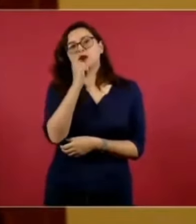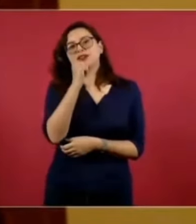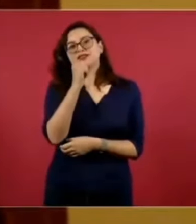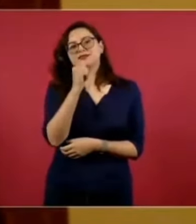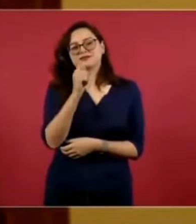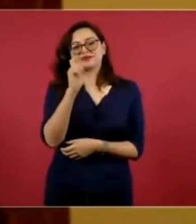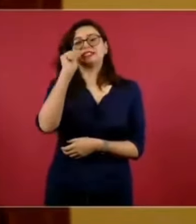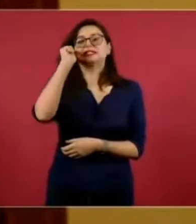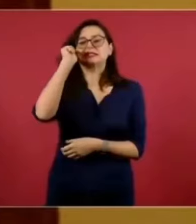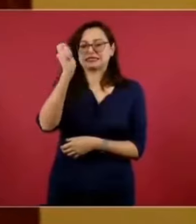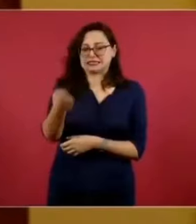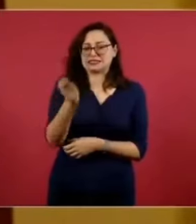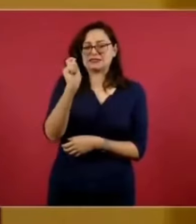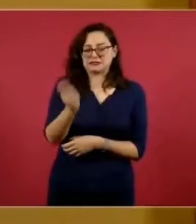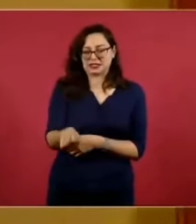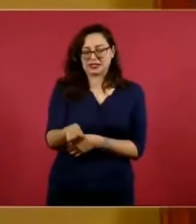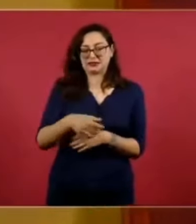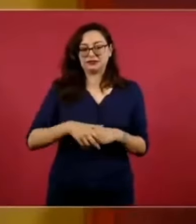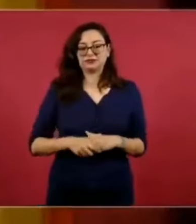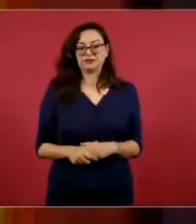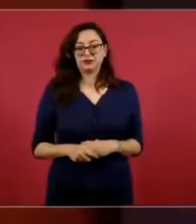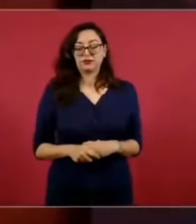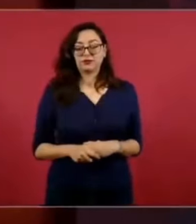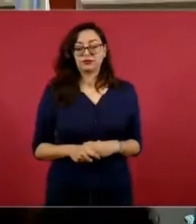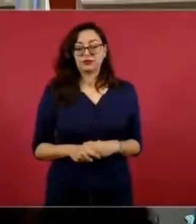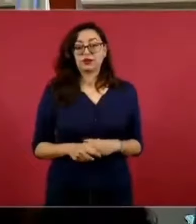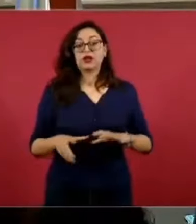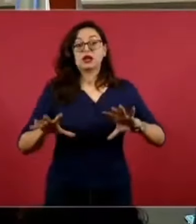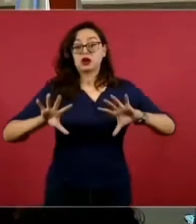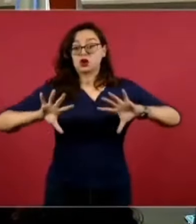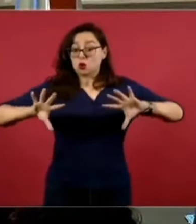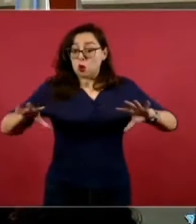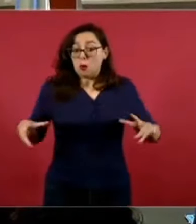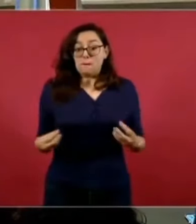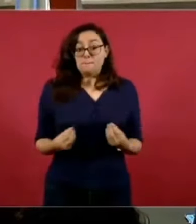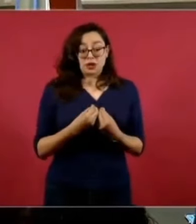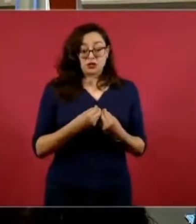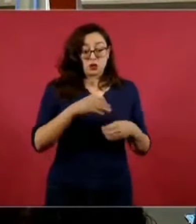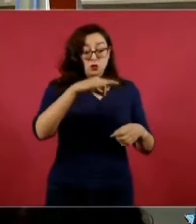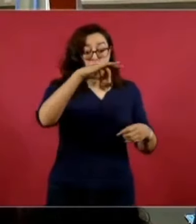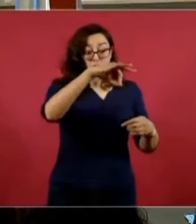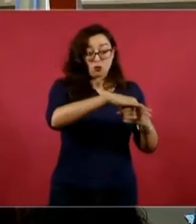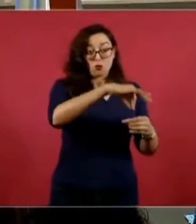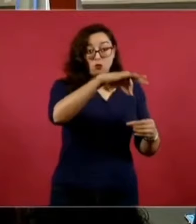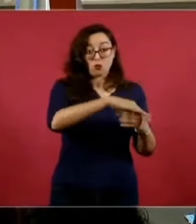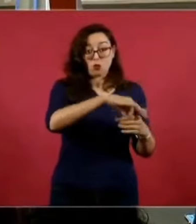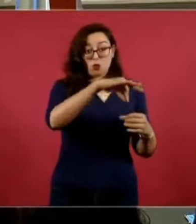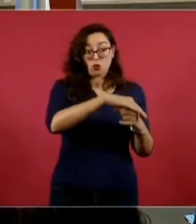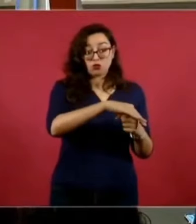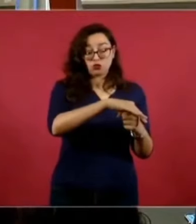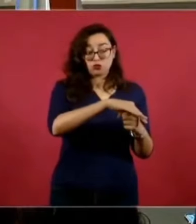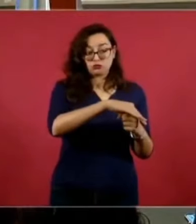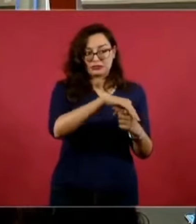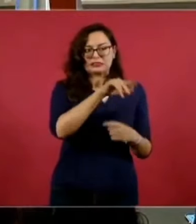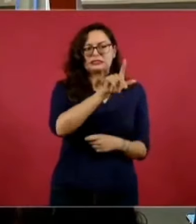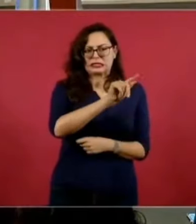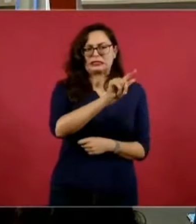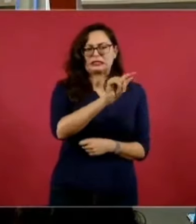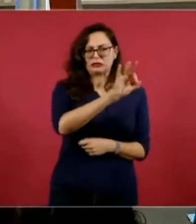es decir que la votación total emitida por un partido más o puntos